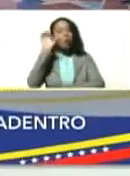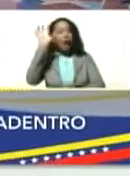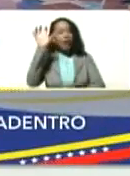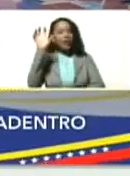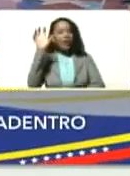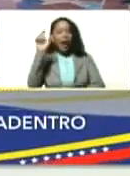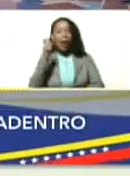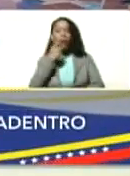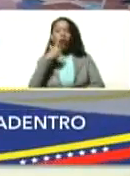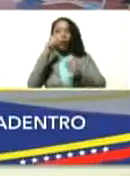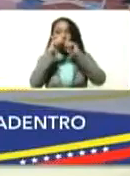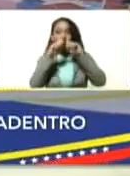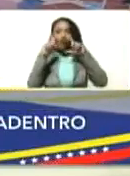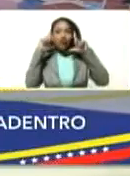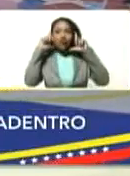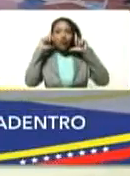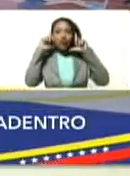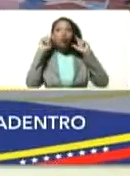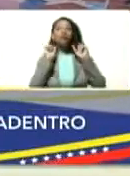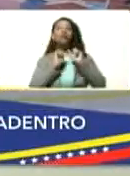mantiene la mascarilla.